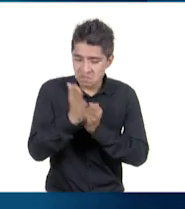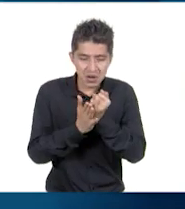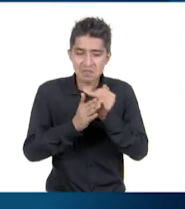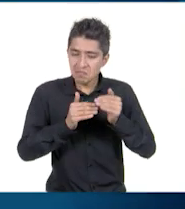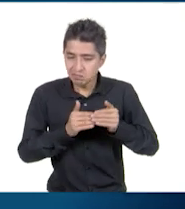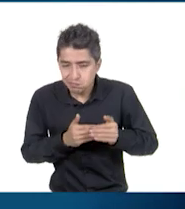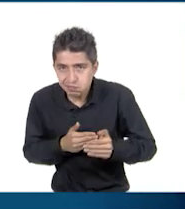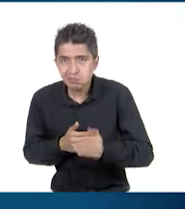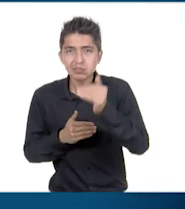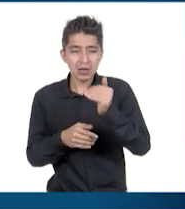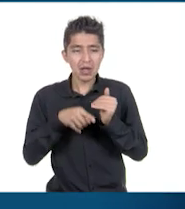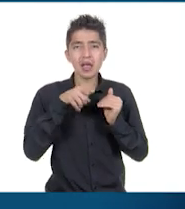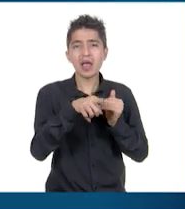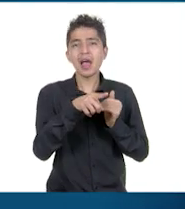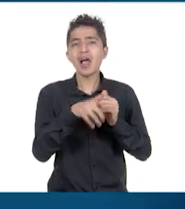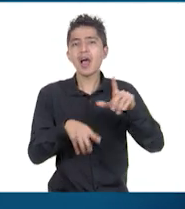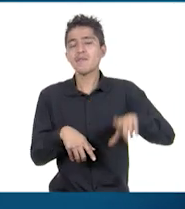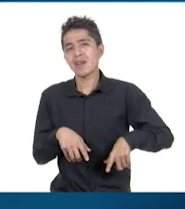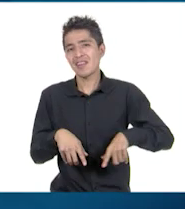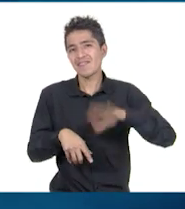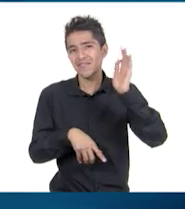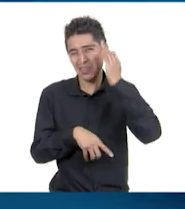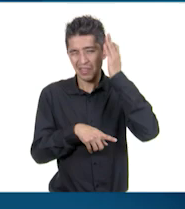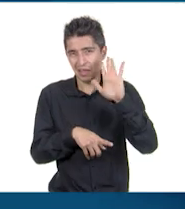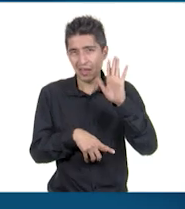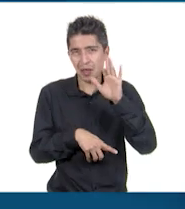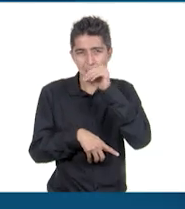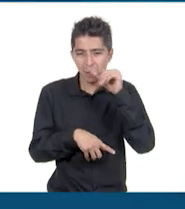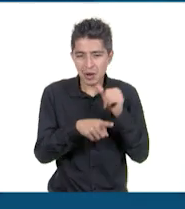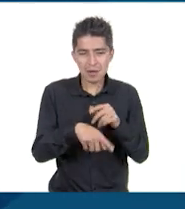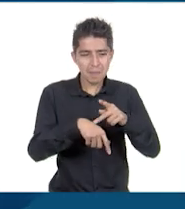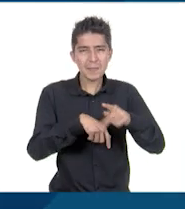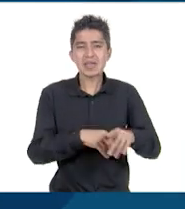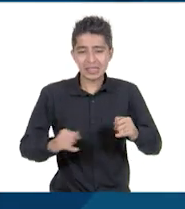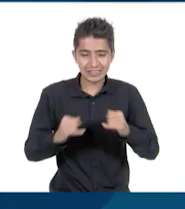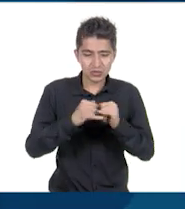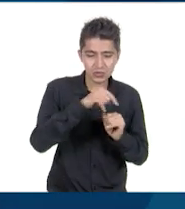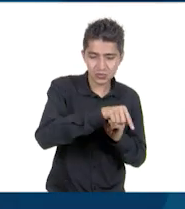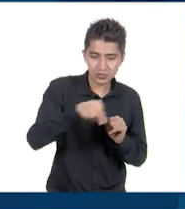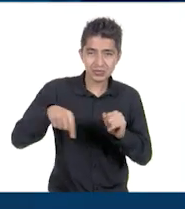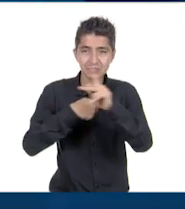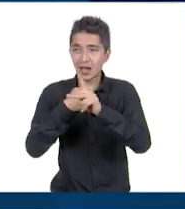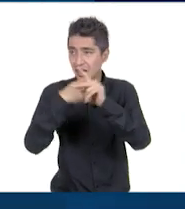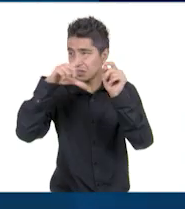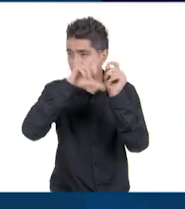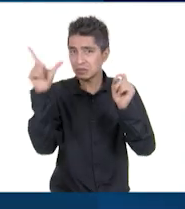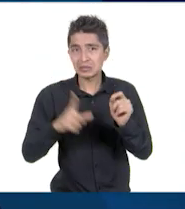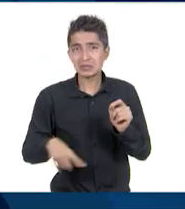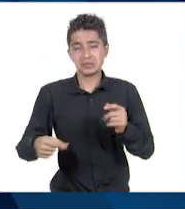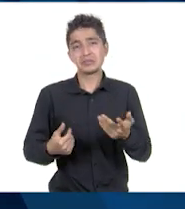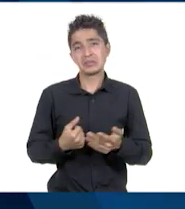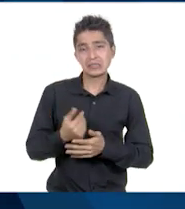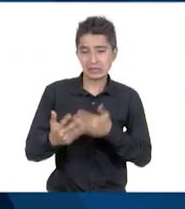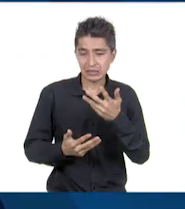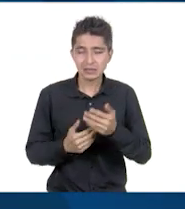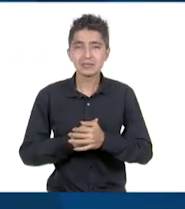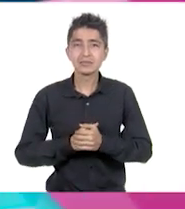y violenta del Ejecutivo Federal ha puesto en peligro las instituciones nacionales.